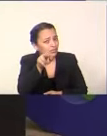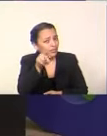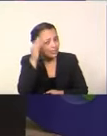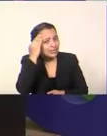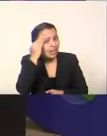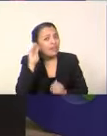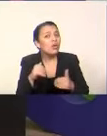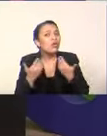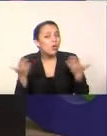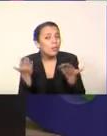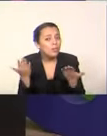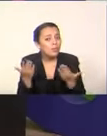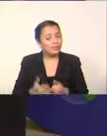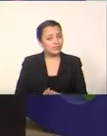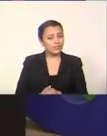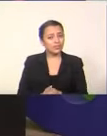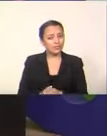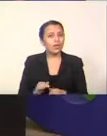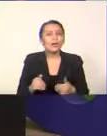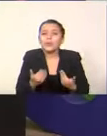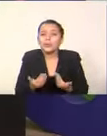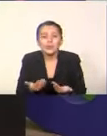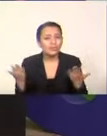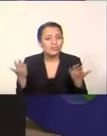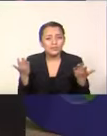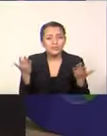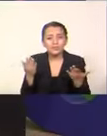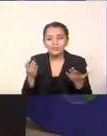situación? ¿Cómo hacemos en el caso cuando,